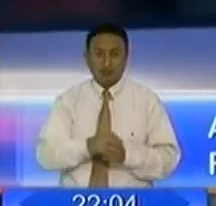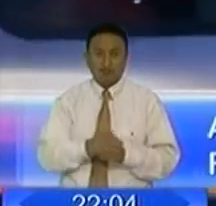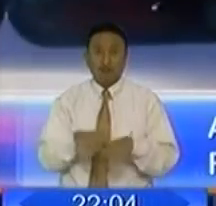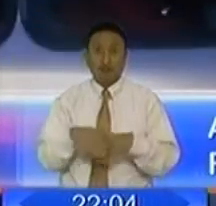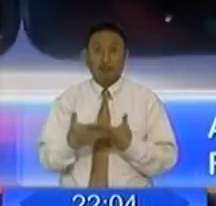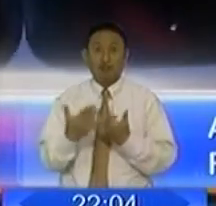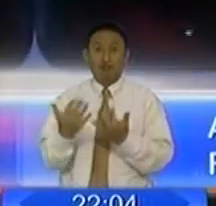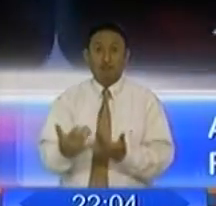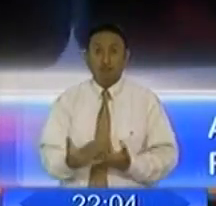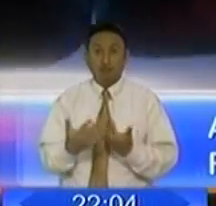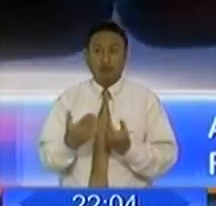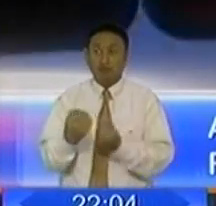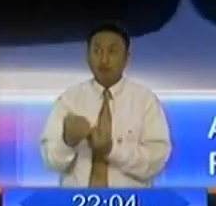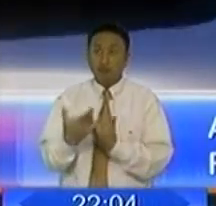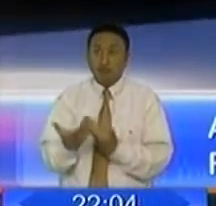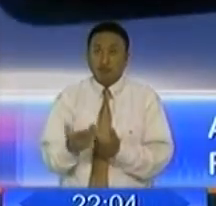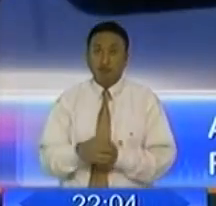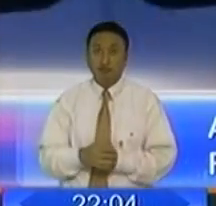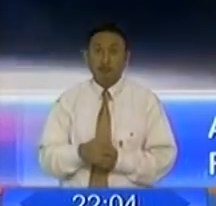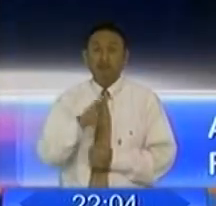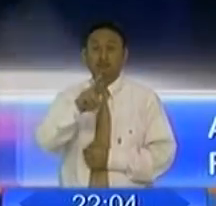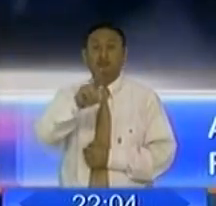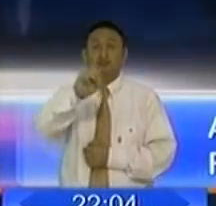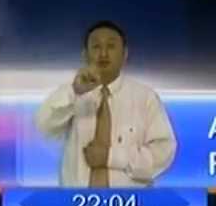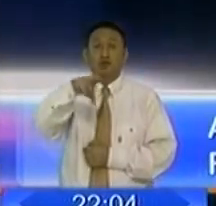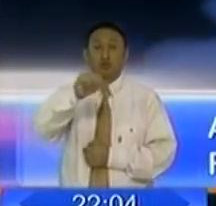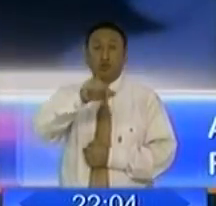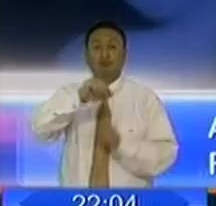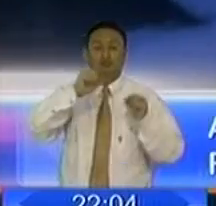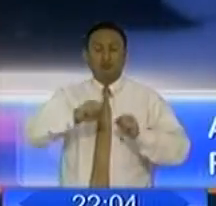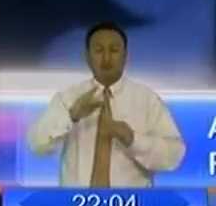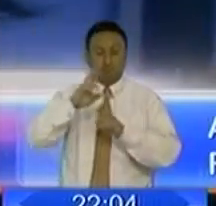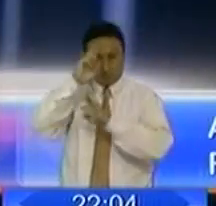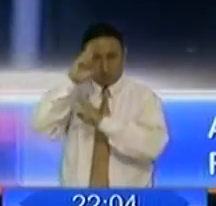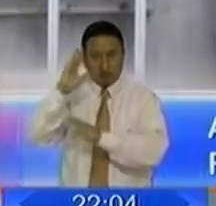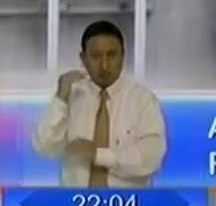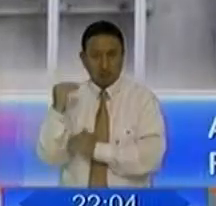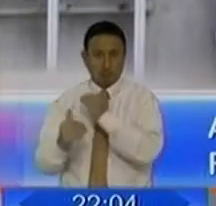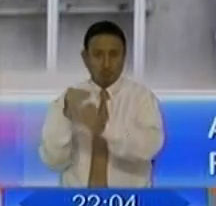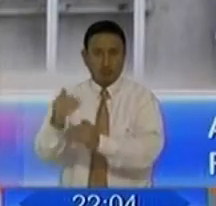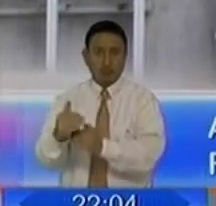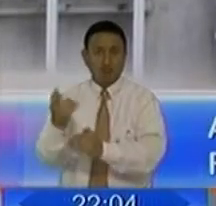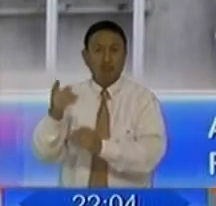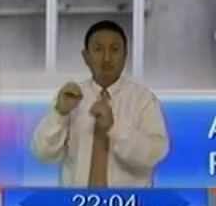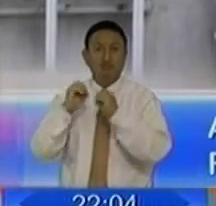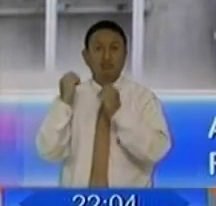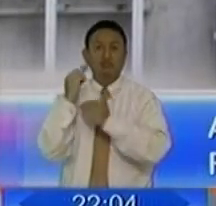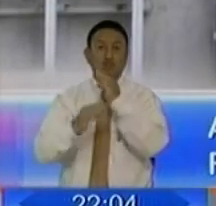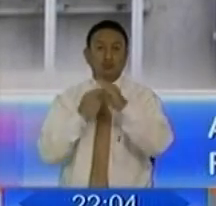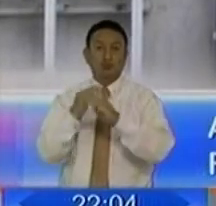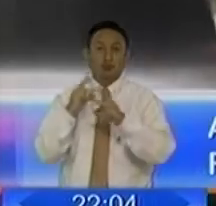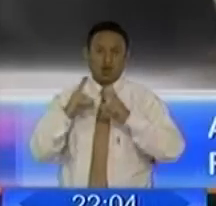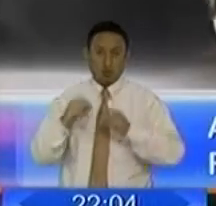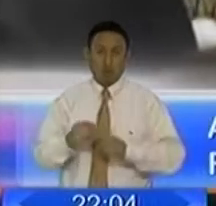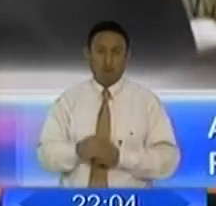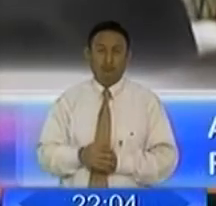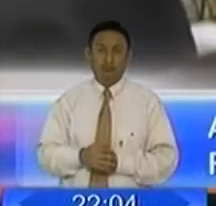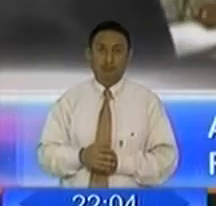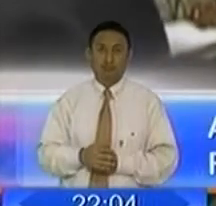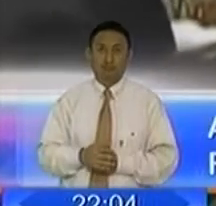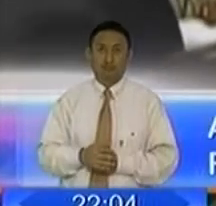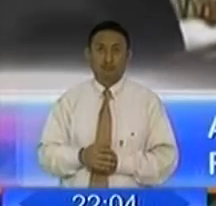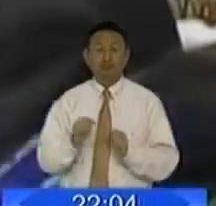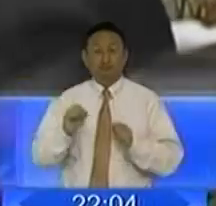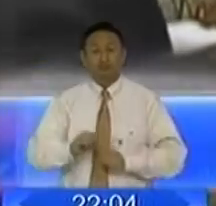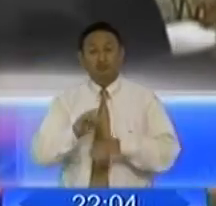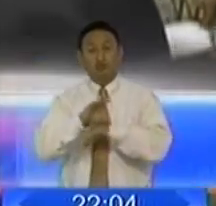están a la espera de noticias. Romo aclaró que van a seguir los protocolos dispuestos por la Organización Mundial de la Salud. También la